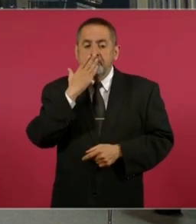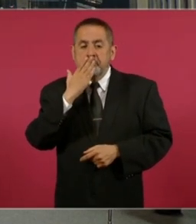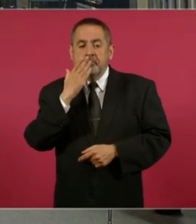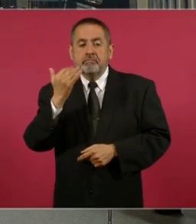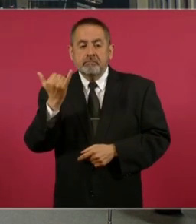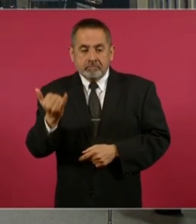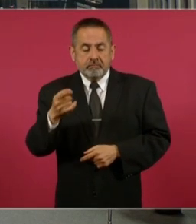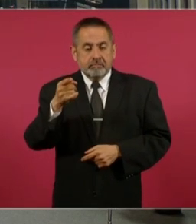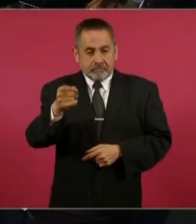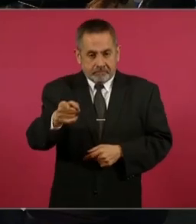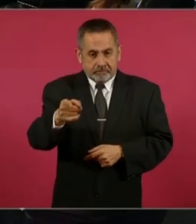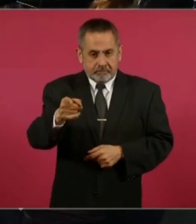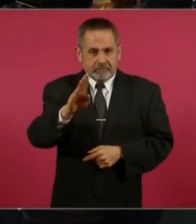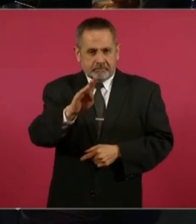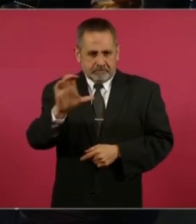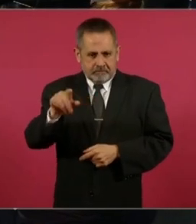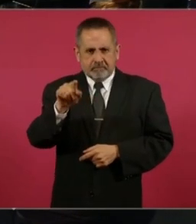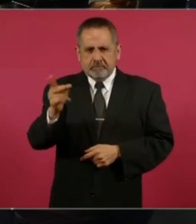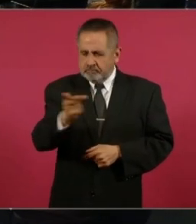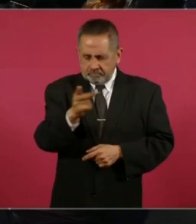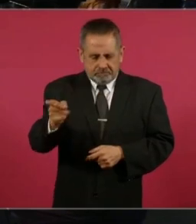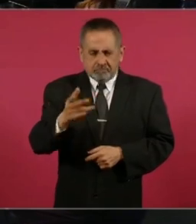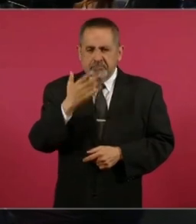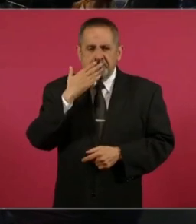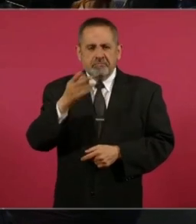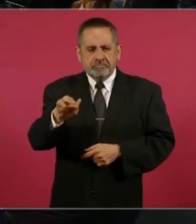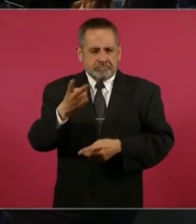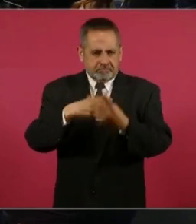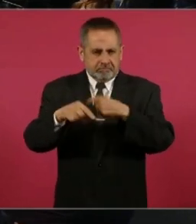honora y y baja California